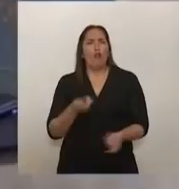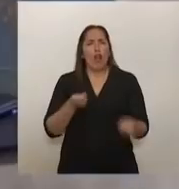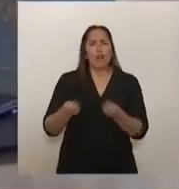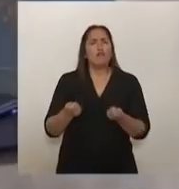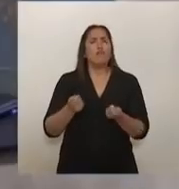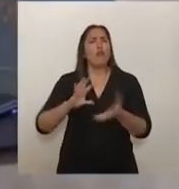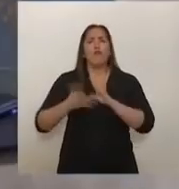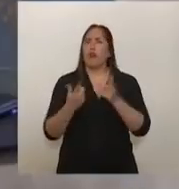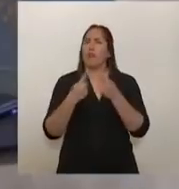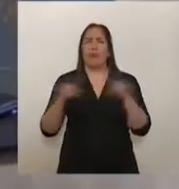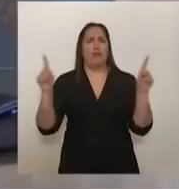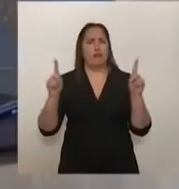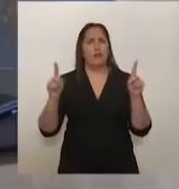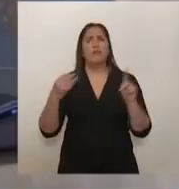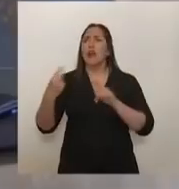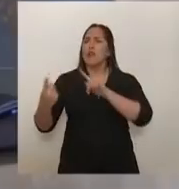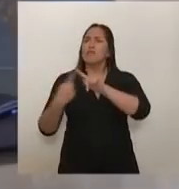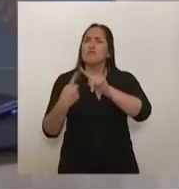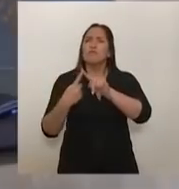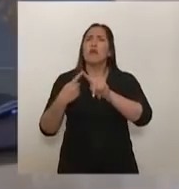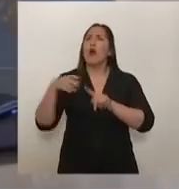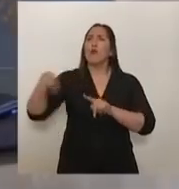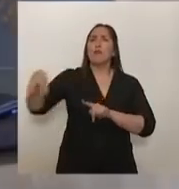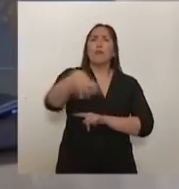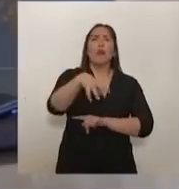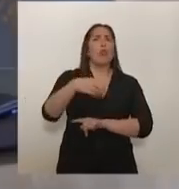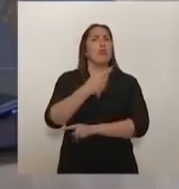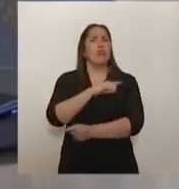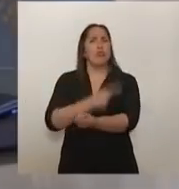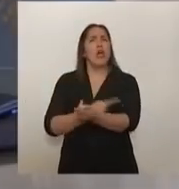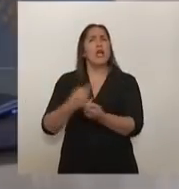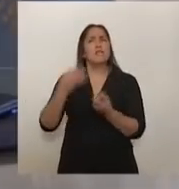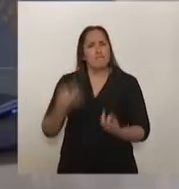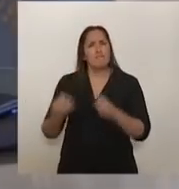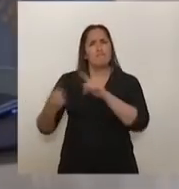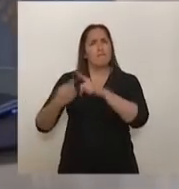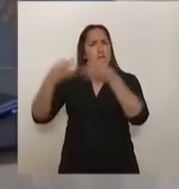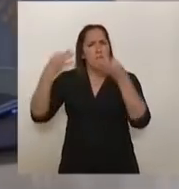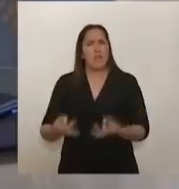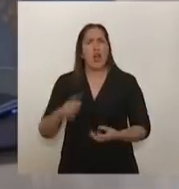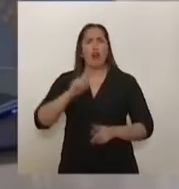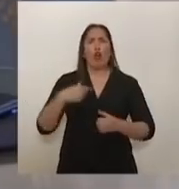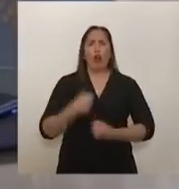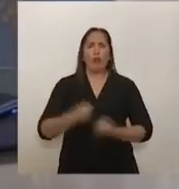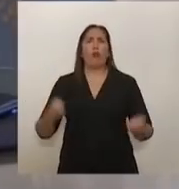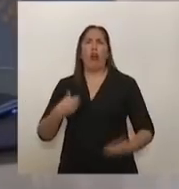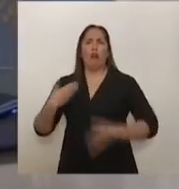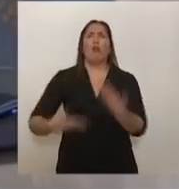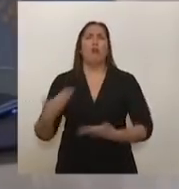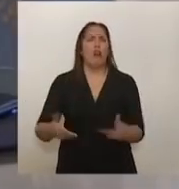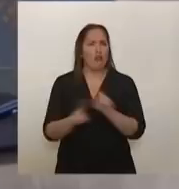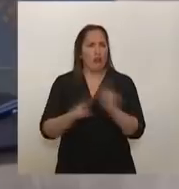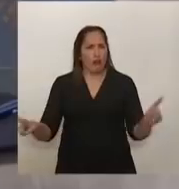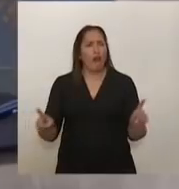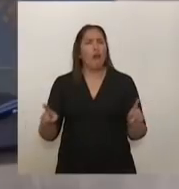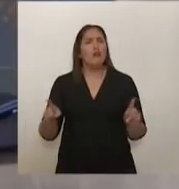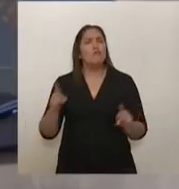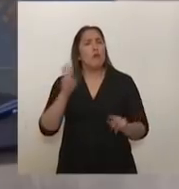distinta, con una relación sana con el poder, sin corrupción, sin prepotencia, con ganas de